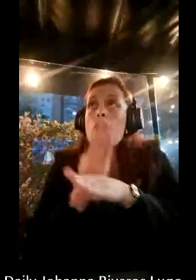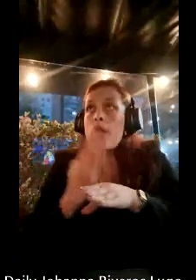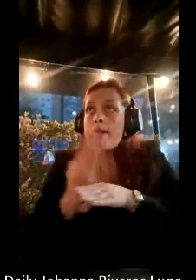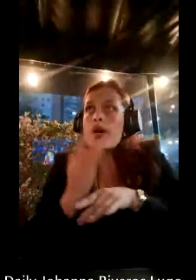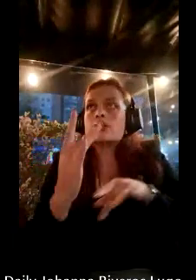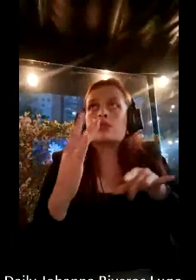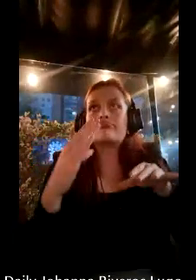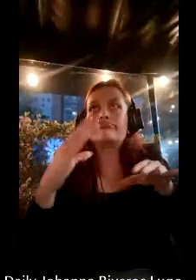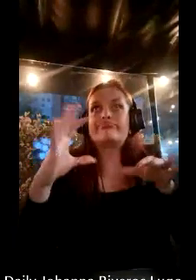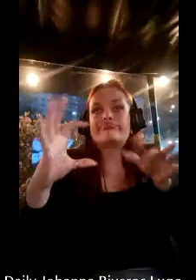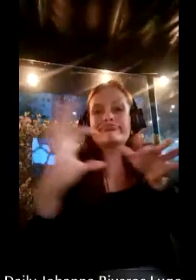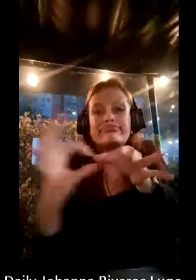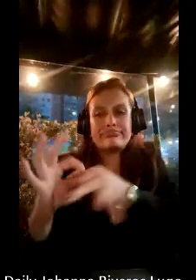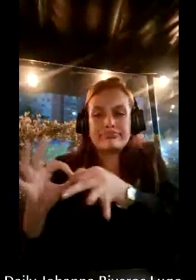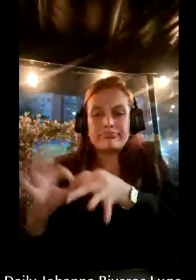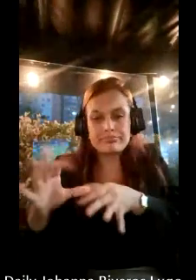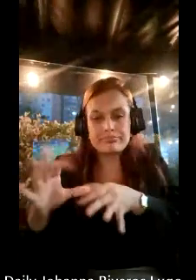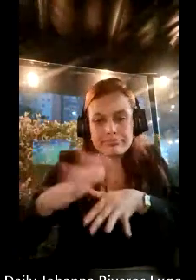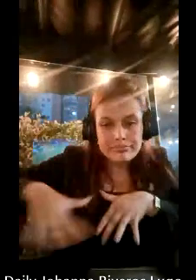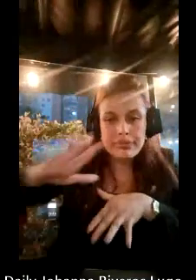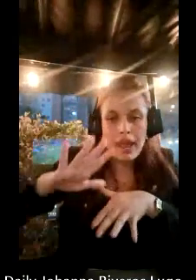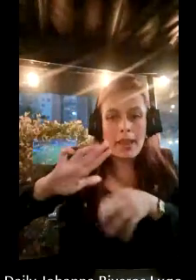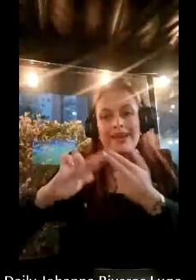en los principios y leyes de la física.